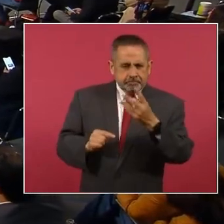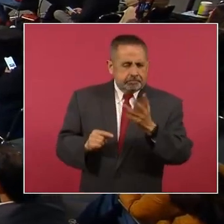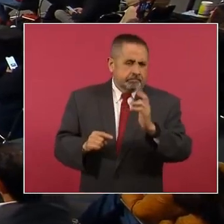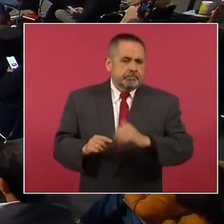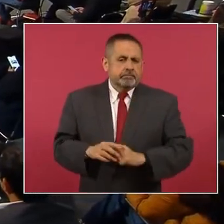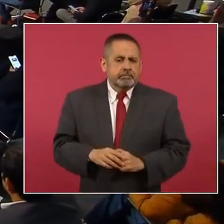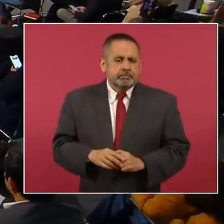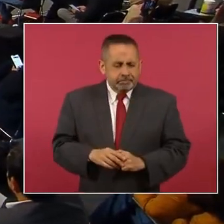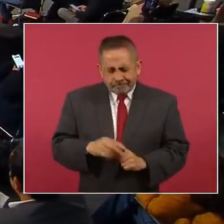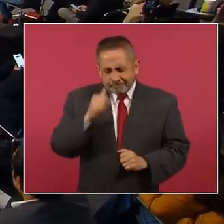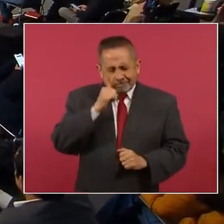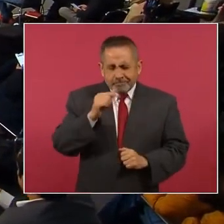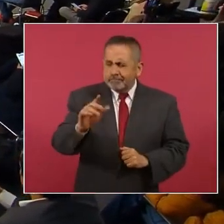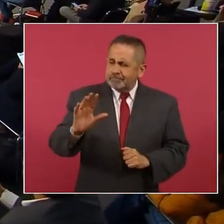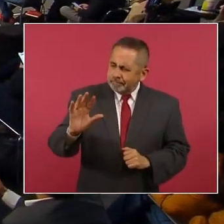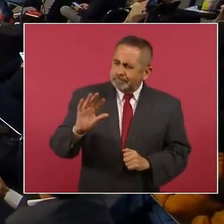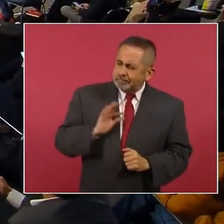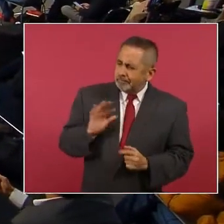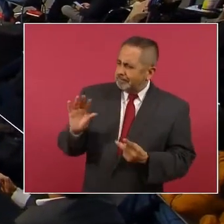Me llegan